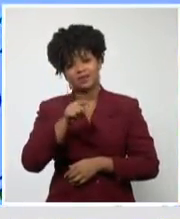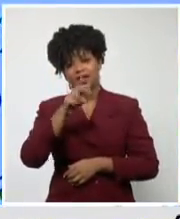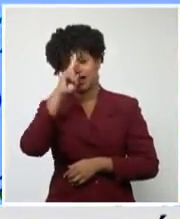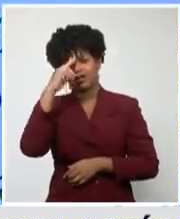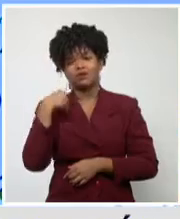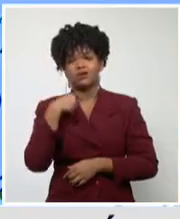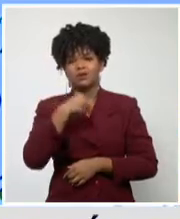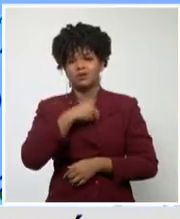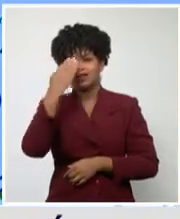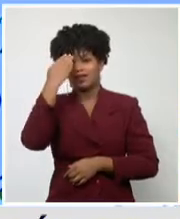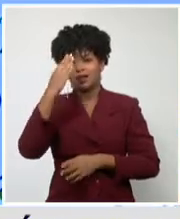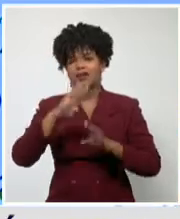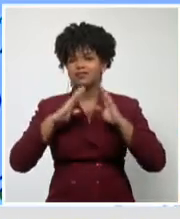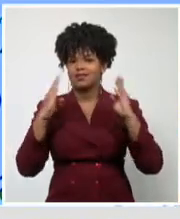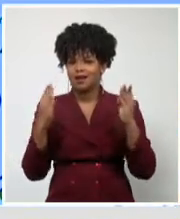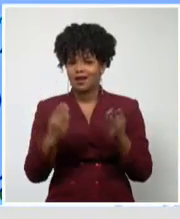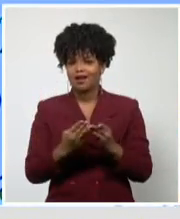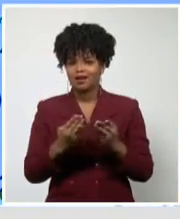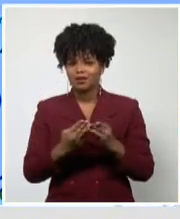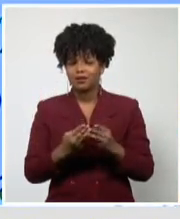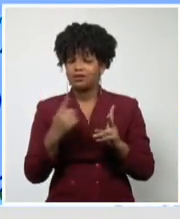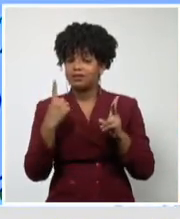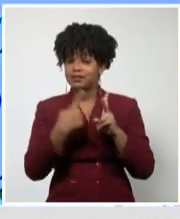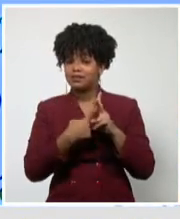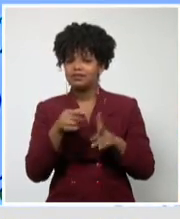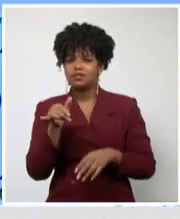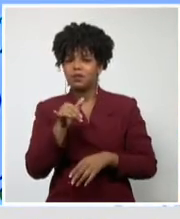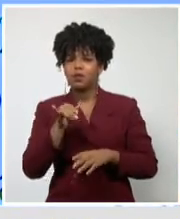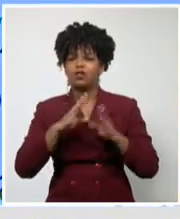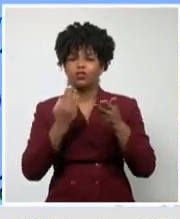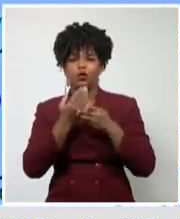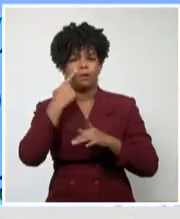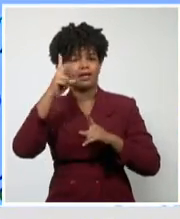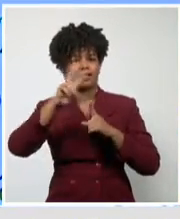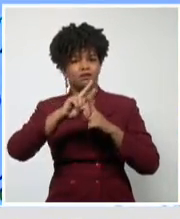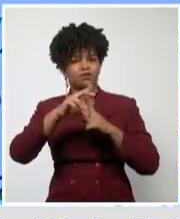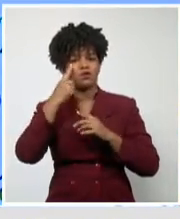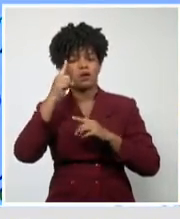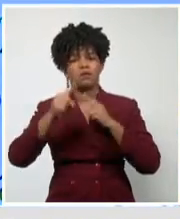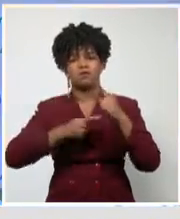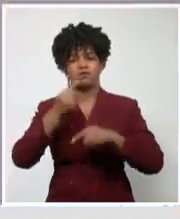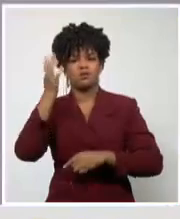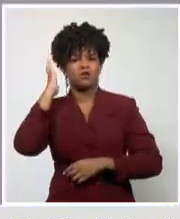corresponsales, usuarios y, por supuesto, para todos los que nos siguen. Nos vemos en la siguiente conferencia.